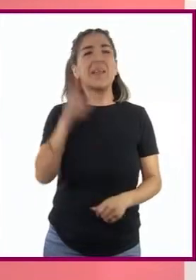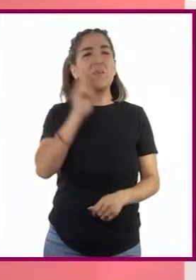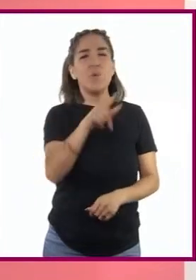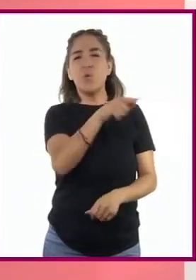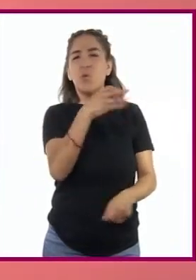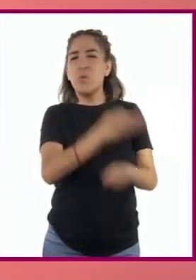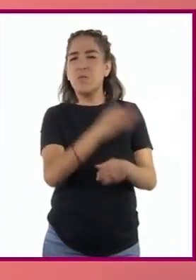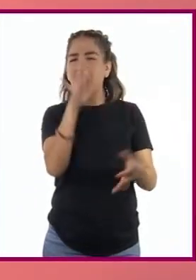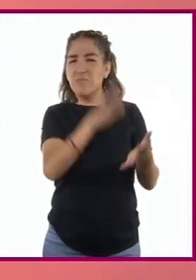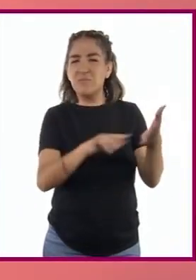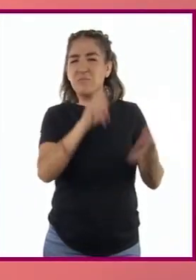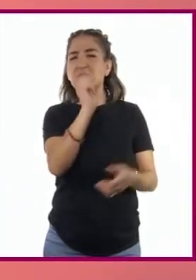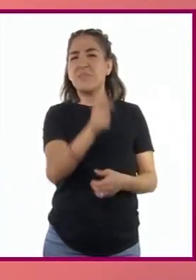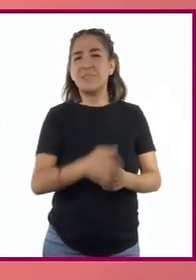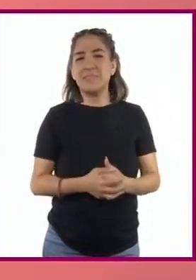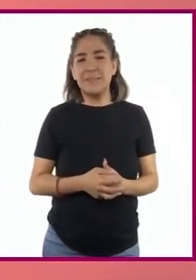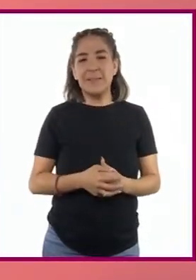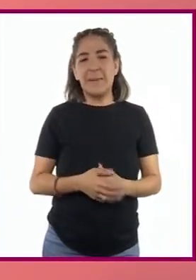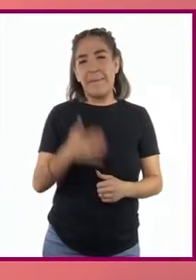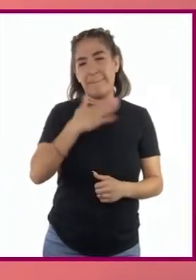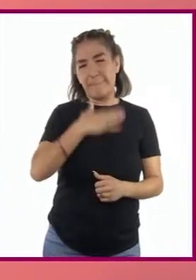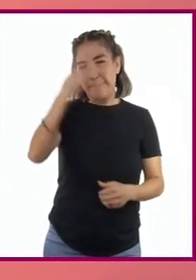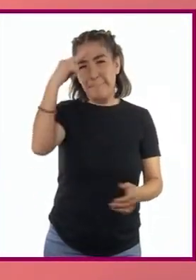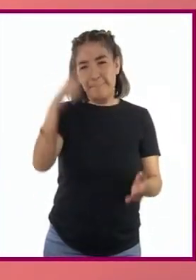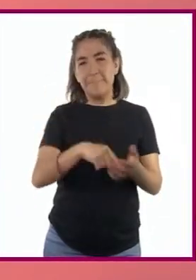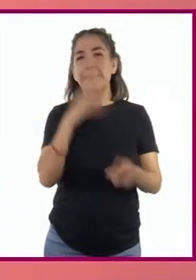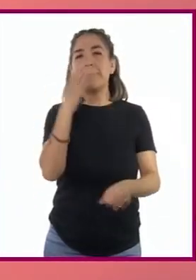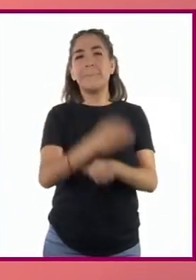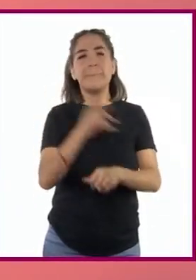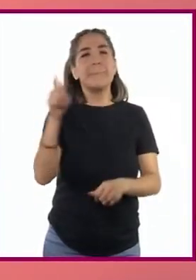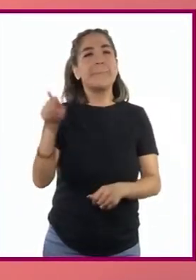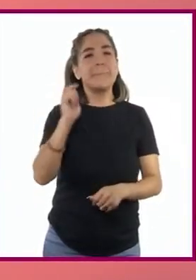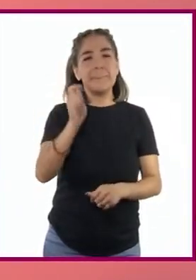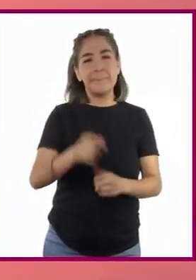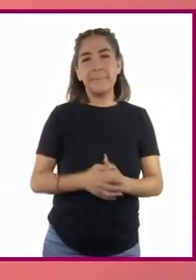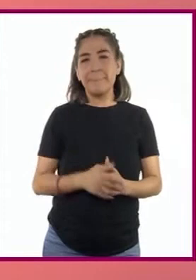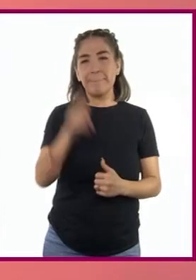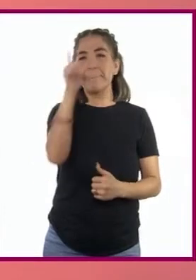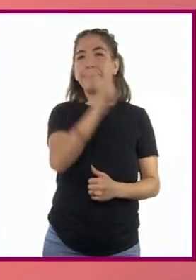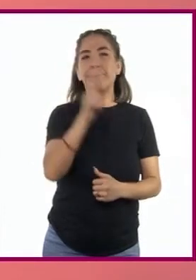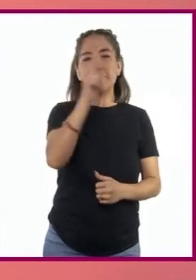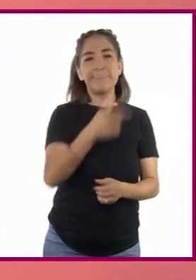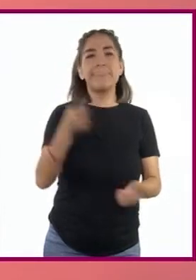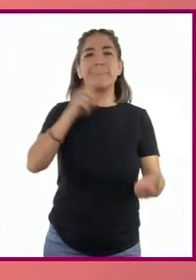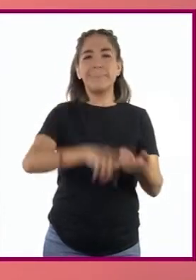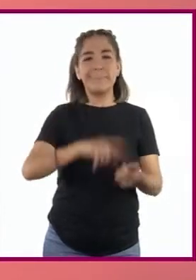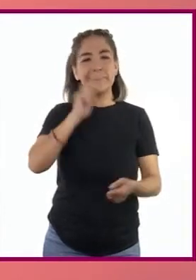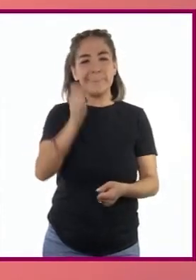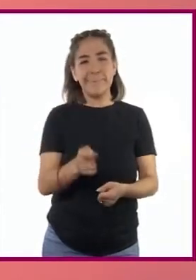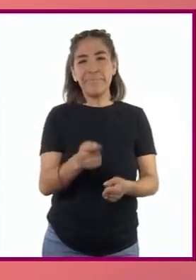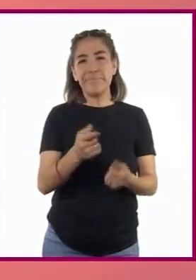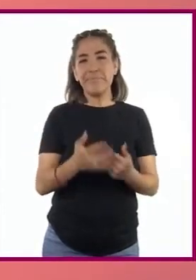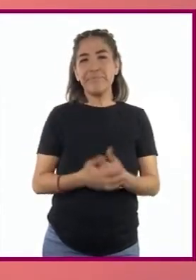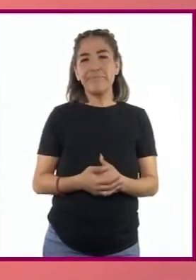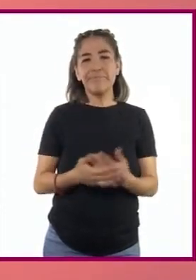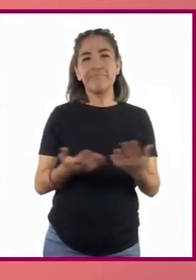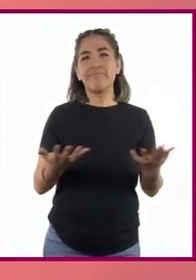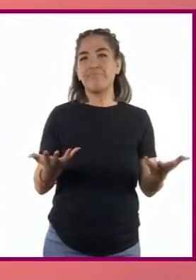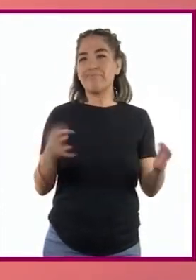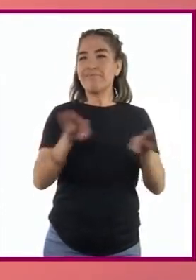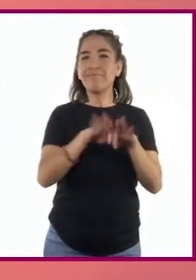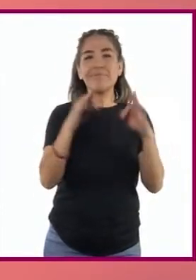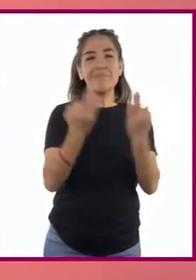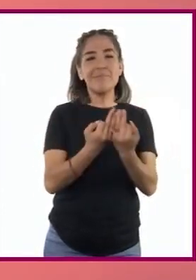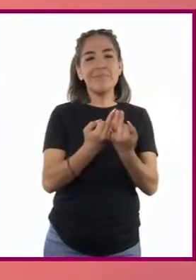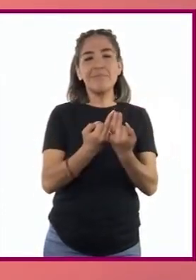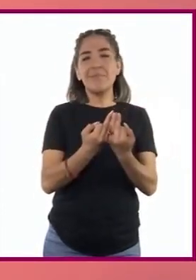esta redacción? Yo creo, profesora, que el lenguaje es más apegado a la forma en que